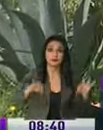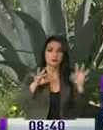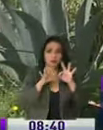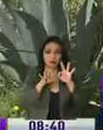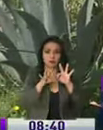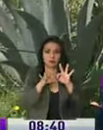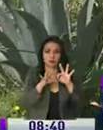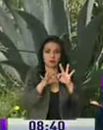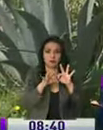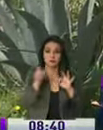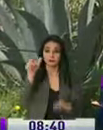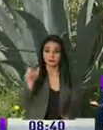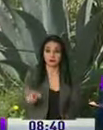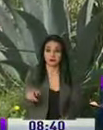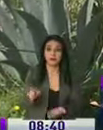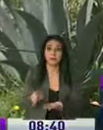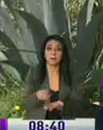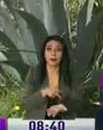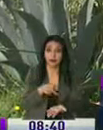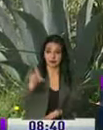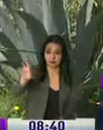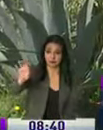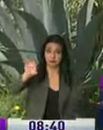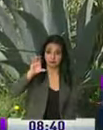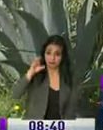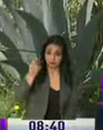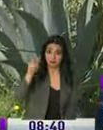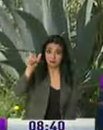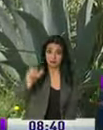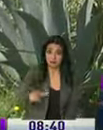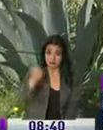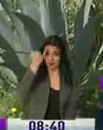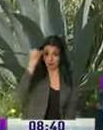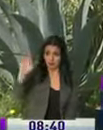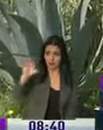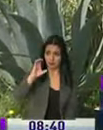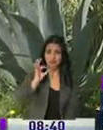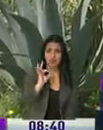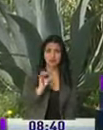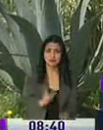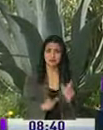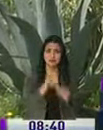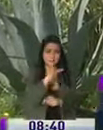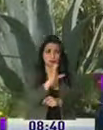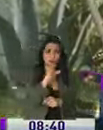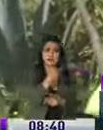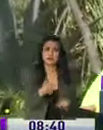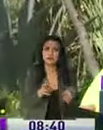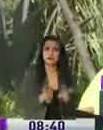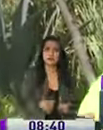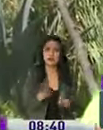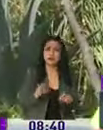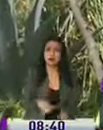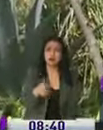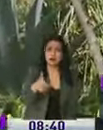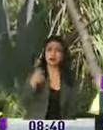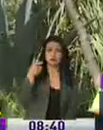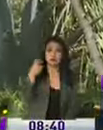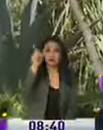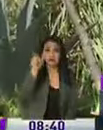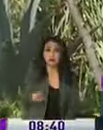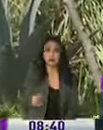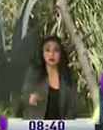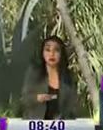que el financista, es decir, el autor intelectual, tenía ya gente lista y ubicándolo también para silenciarle al